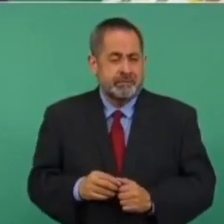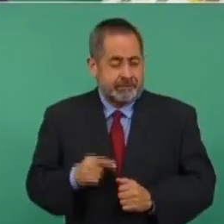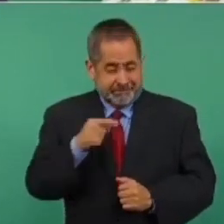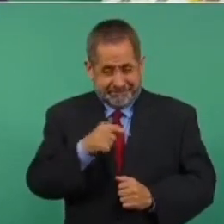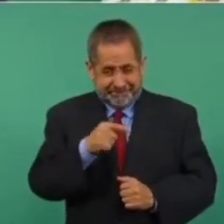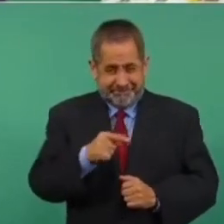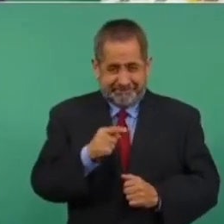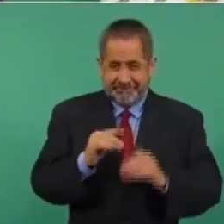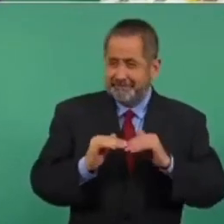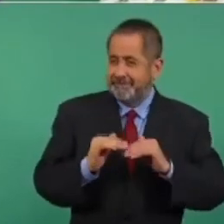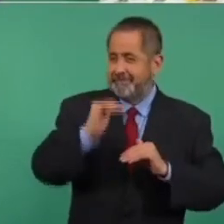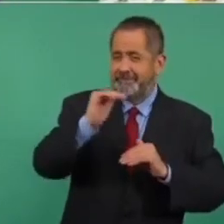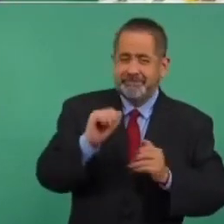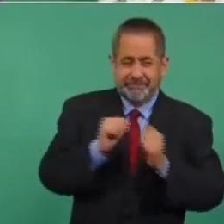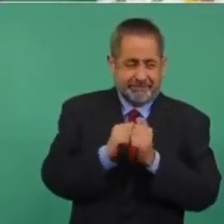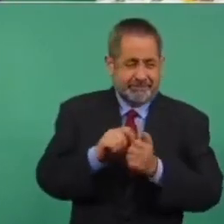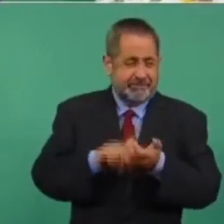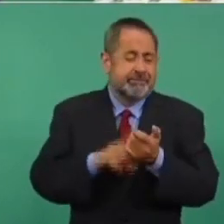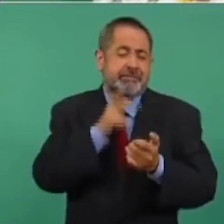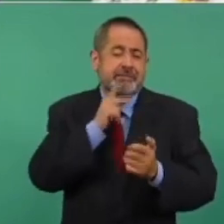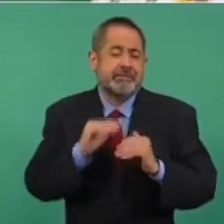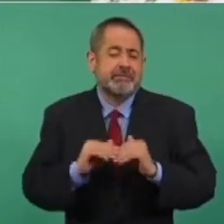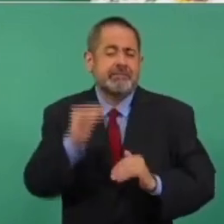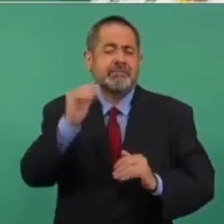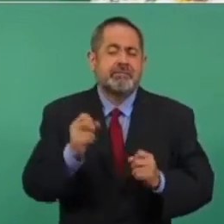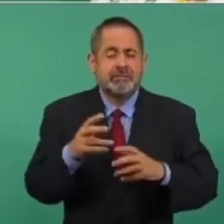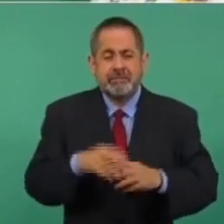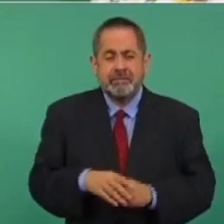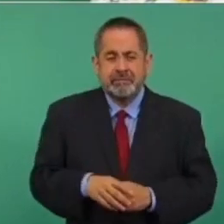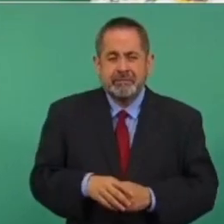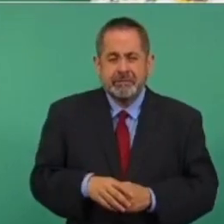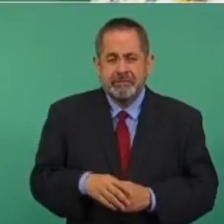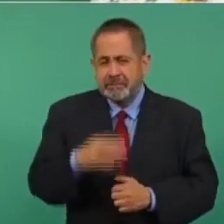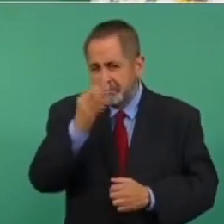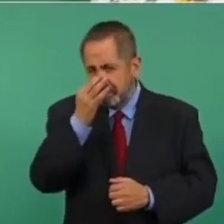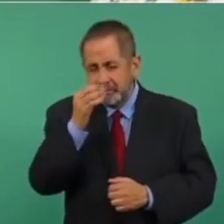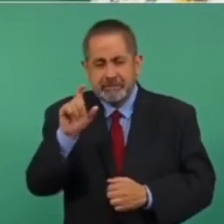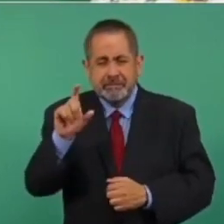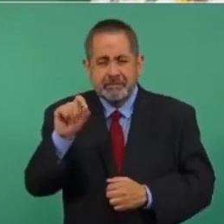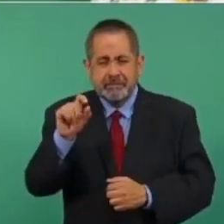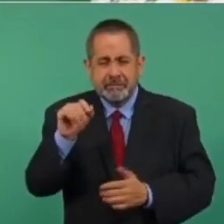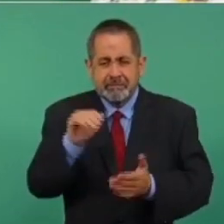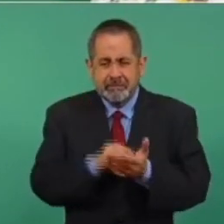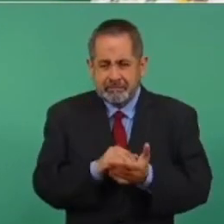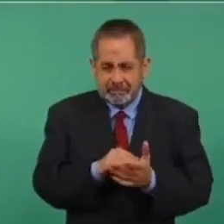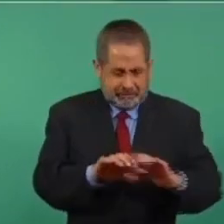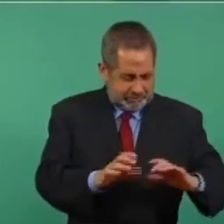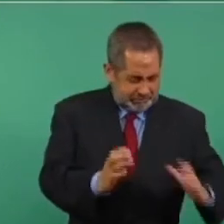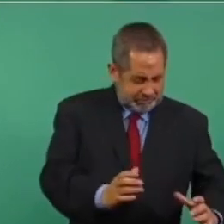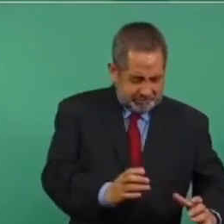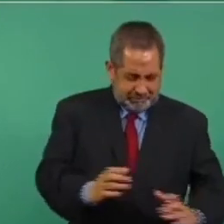incrementar la producción petrolera con esos contratos? 20,000 barriles diarios.